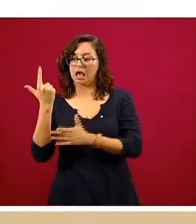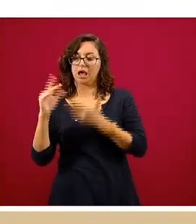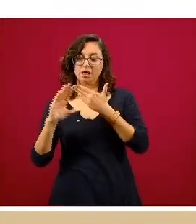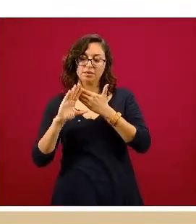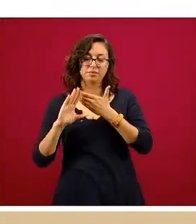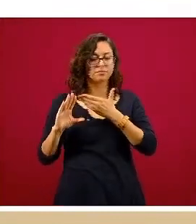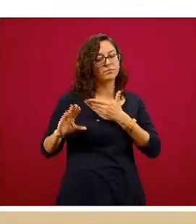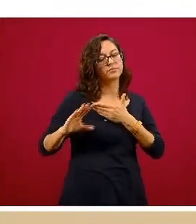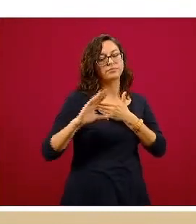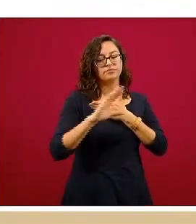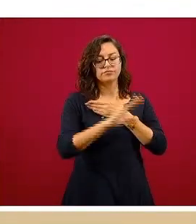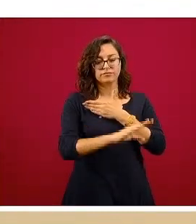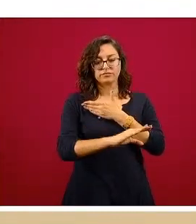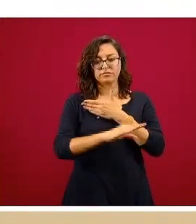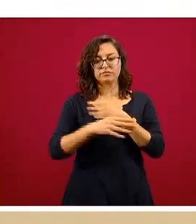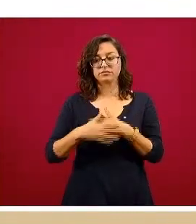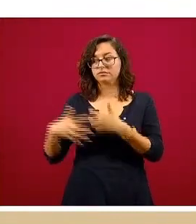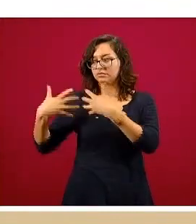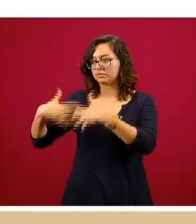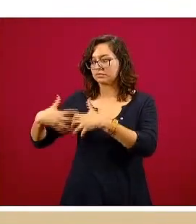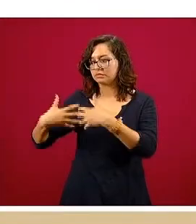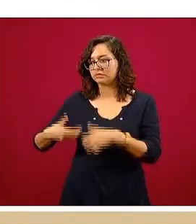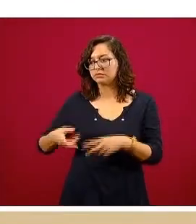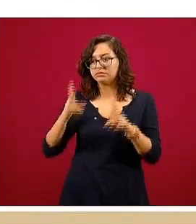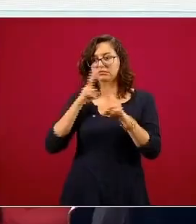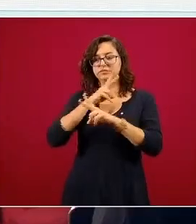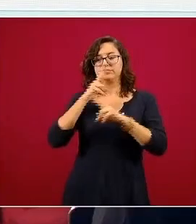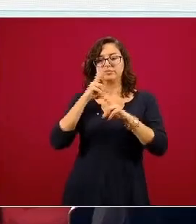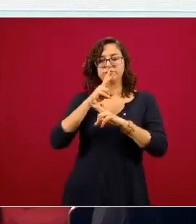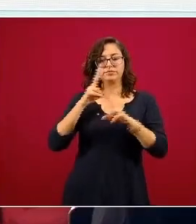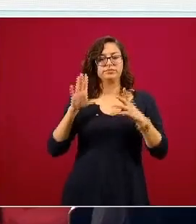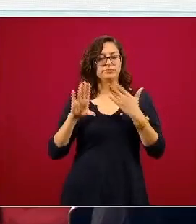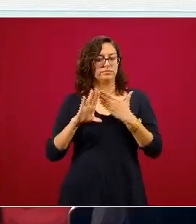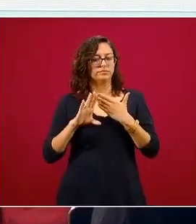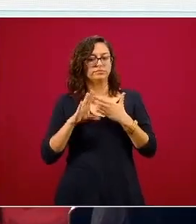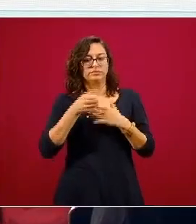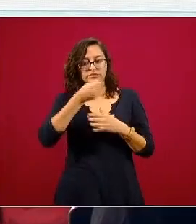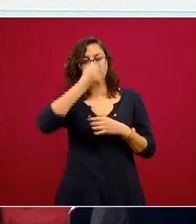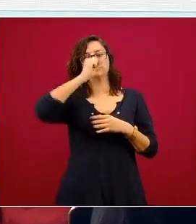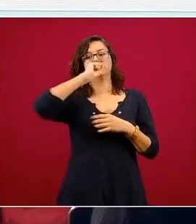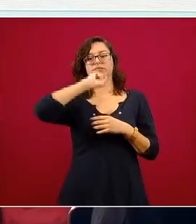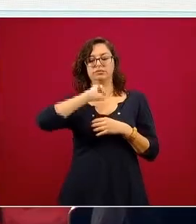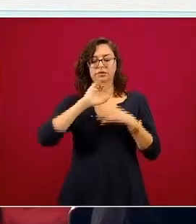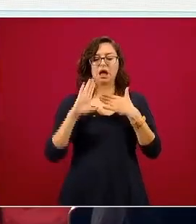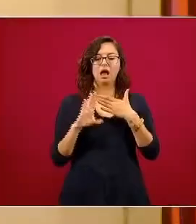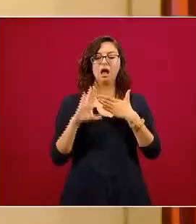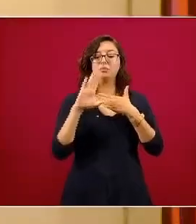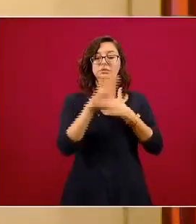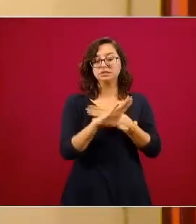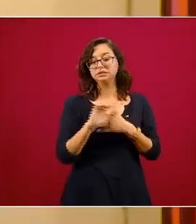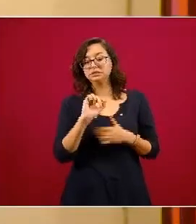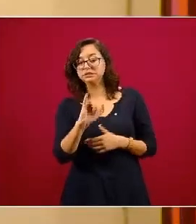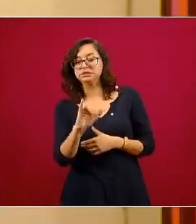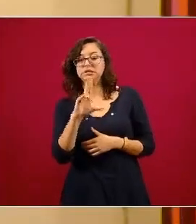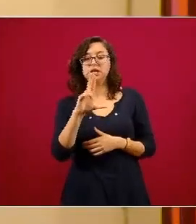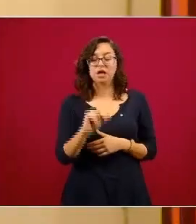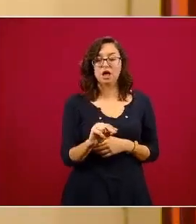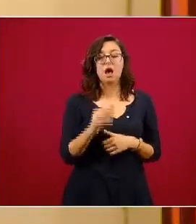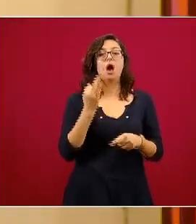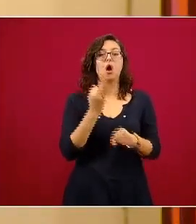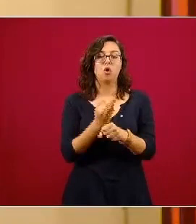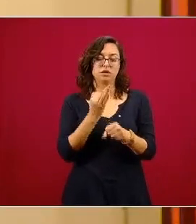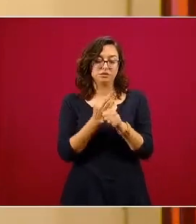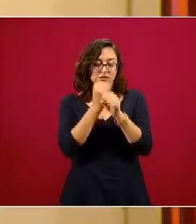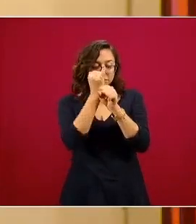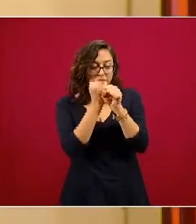requerir ventilación mecánica, que es lo que conocemos como la intubación. Y entonces lo que se está estudiando